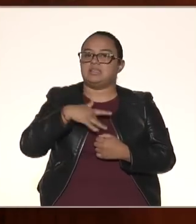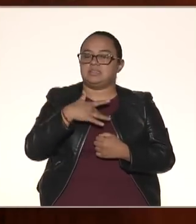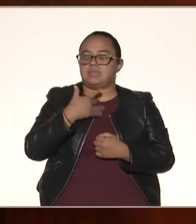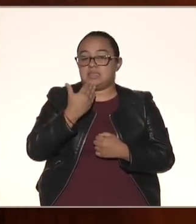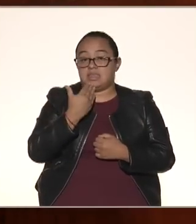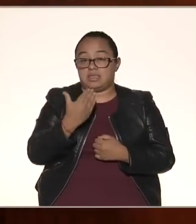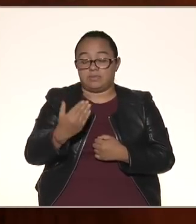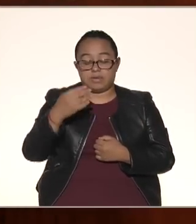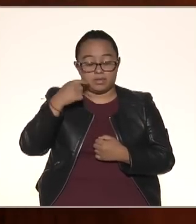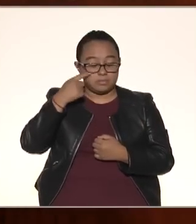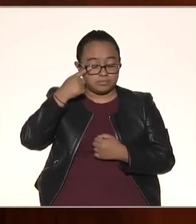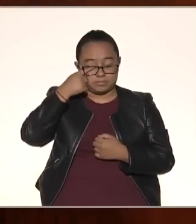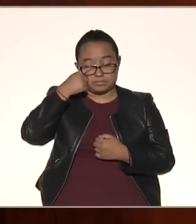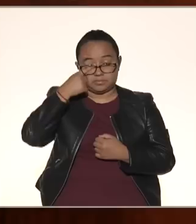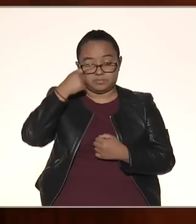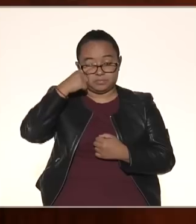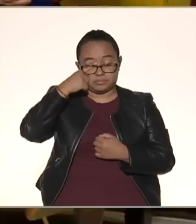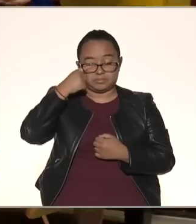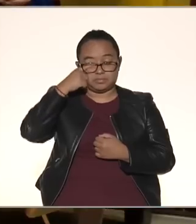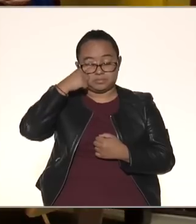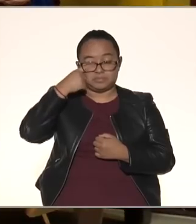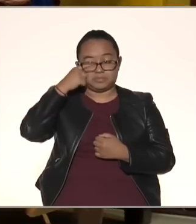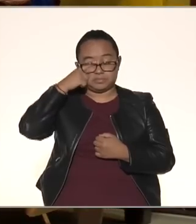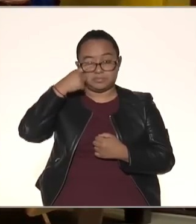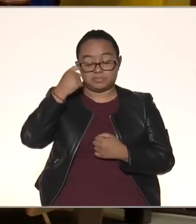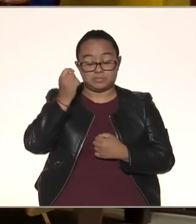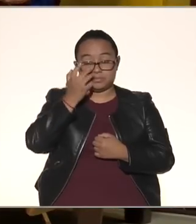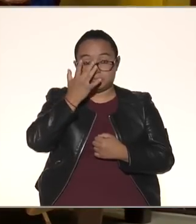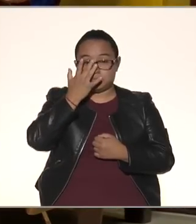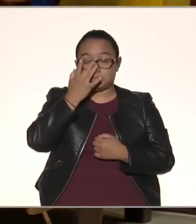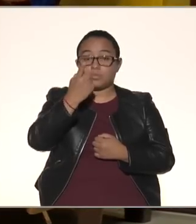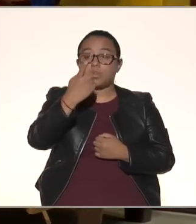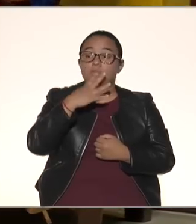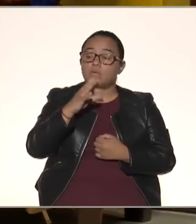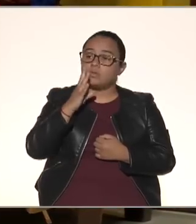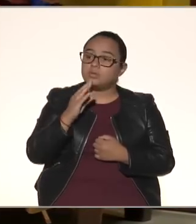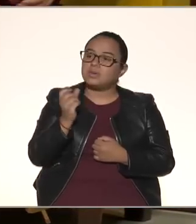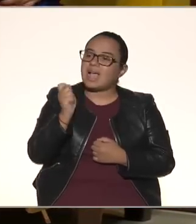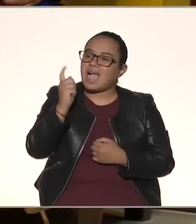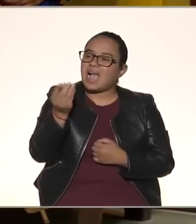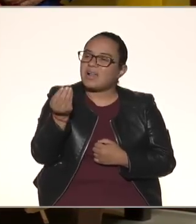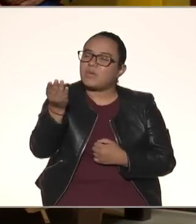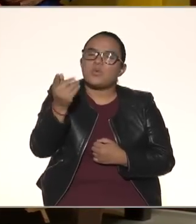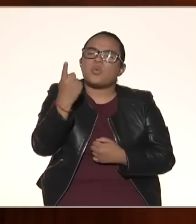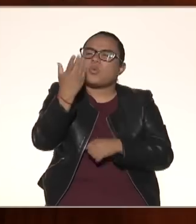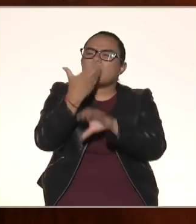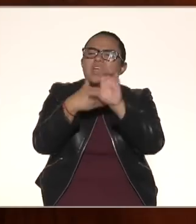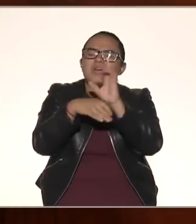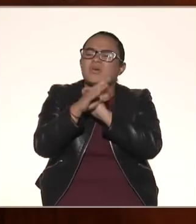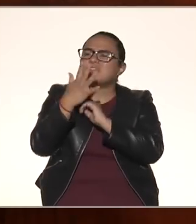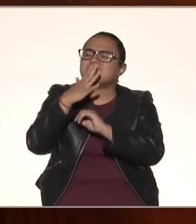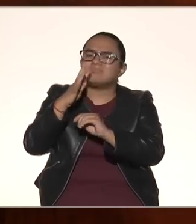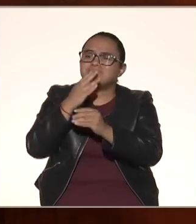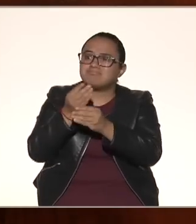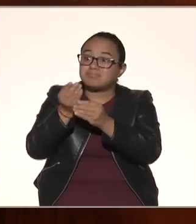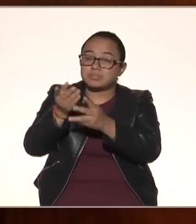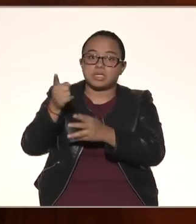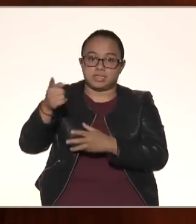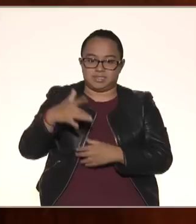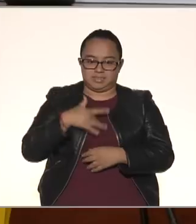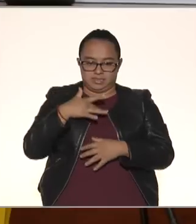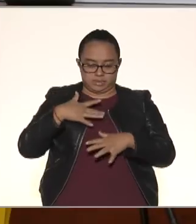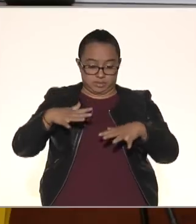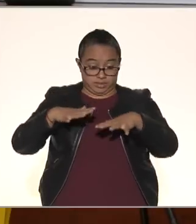Exactamente, y cómo esos pequeños detalles, que pueden ser tan mínimos, te cambian, te cambian